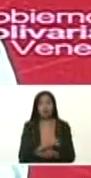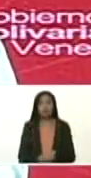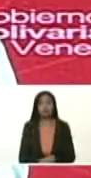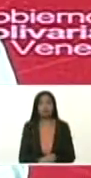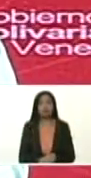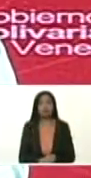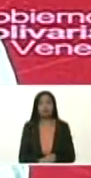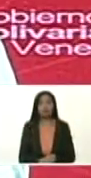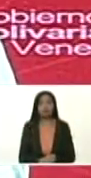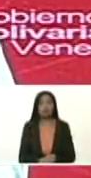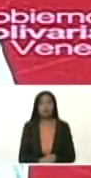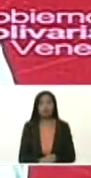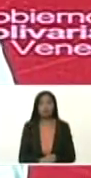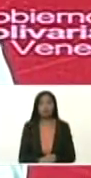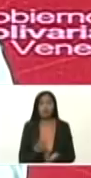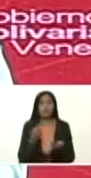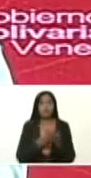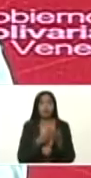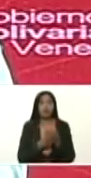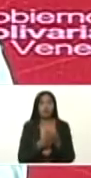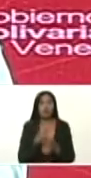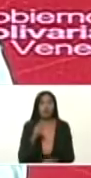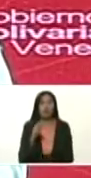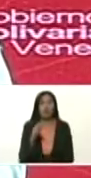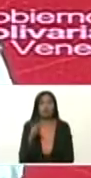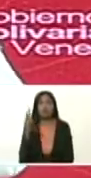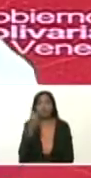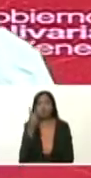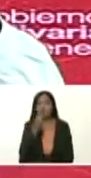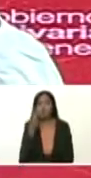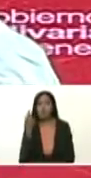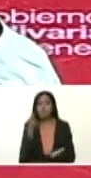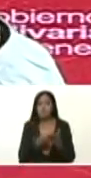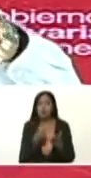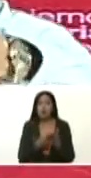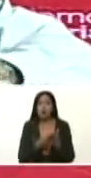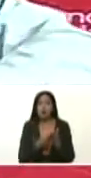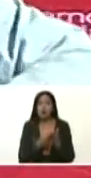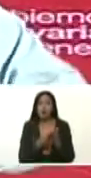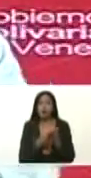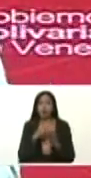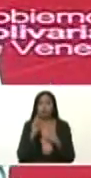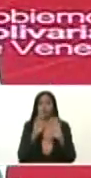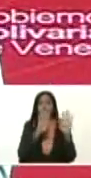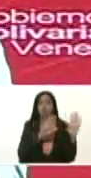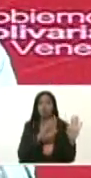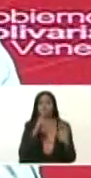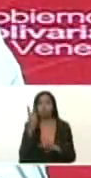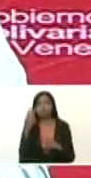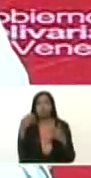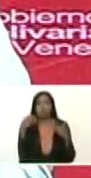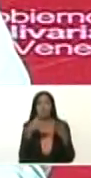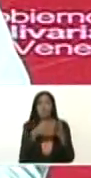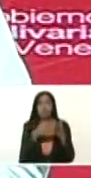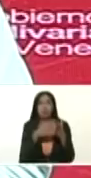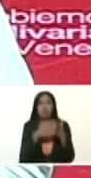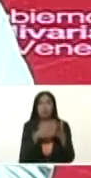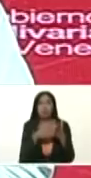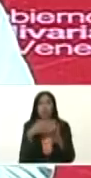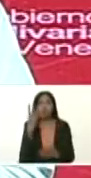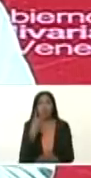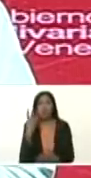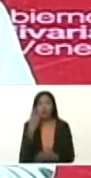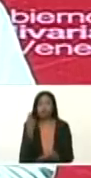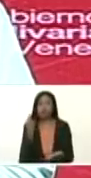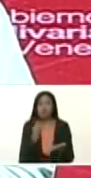Stalin González, 12 mil. Gustavo Marcana, $12,000 más. Y 2 invitados más que ellos llevaban que están detrás.